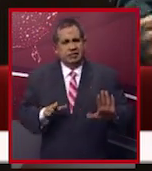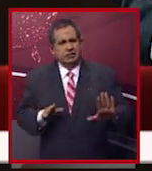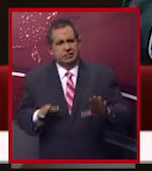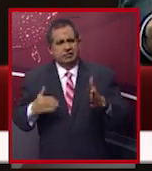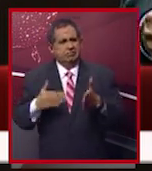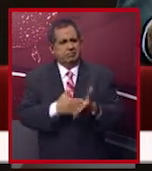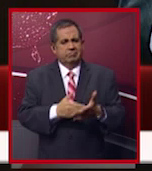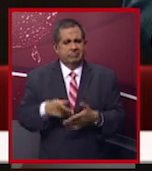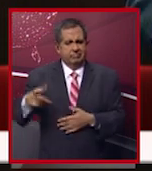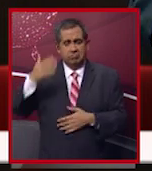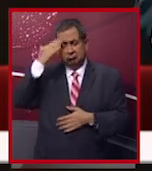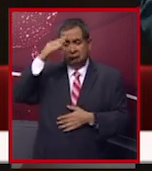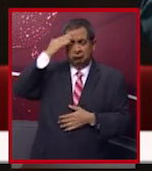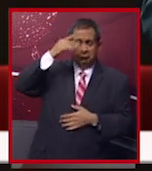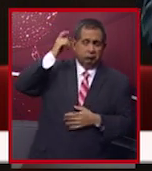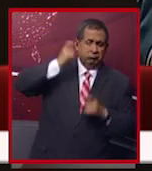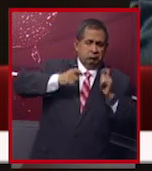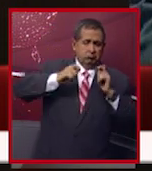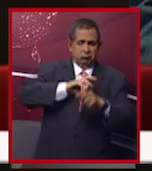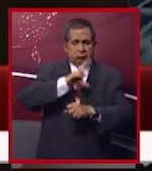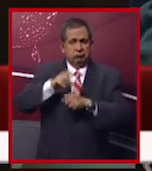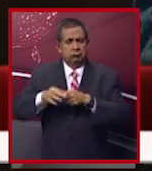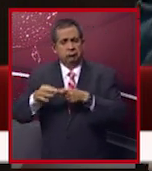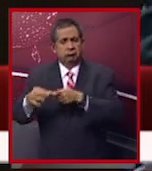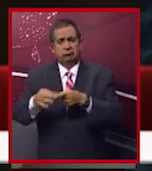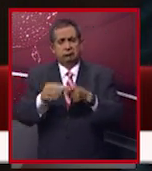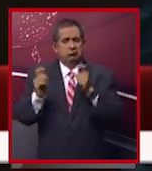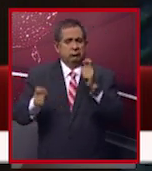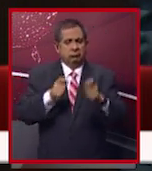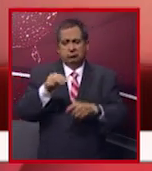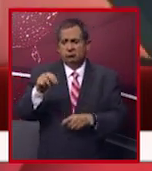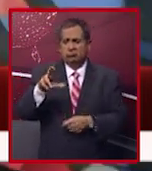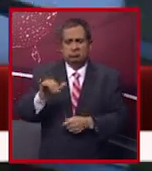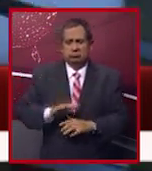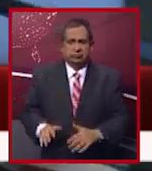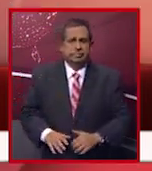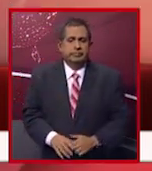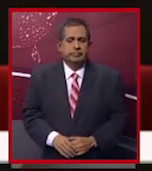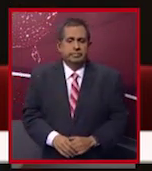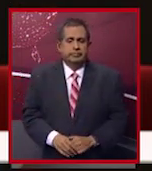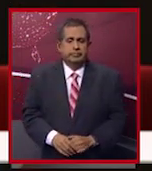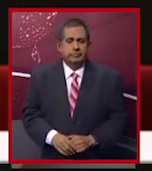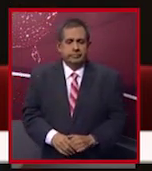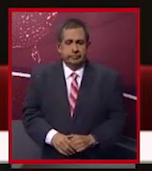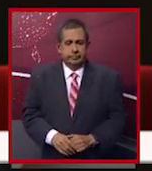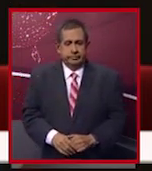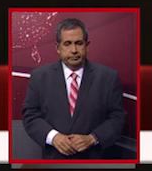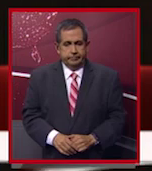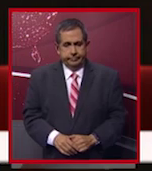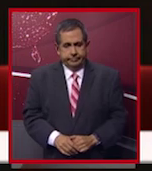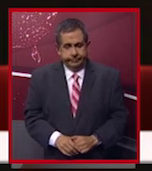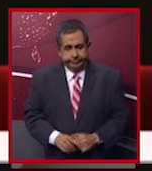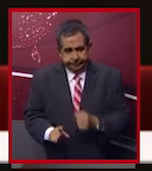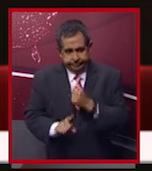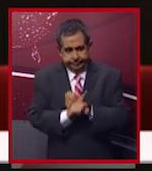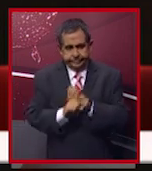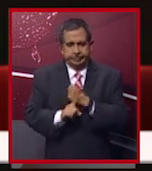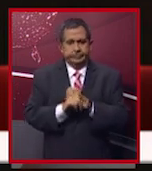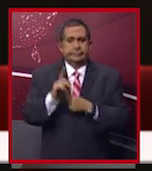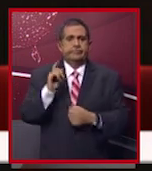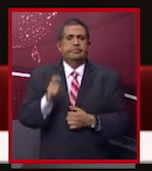pretende que sabe todo y guía a los diputados de Morena. El problema